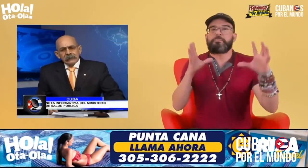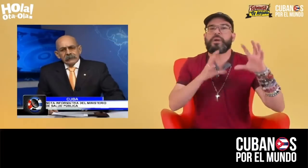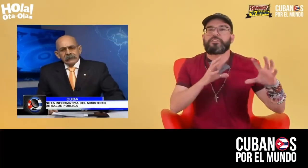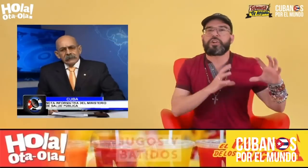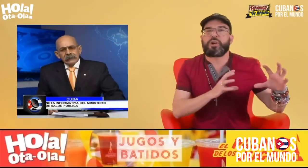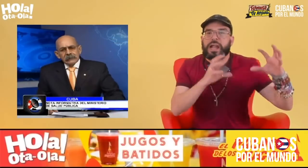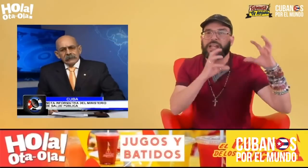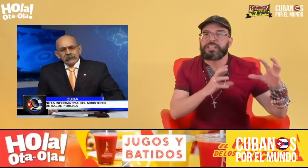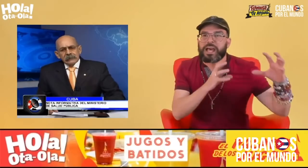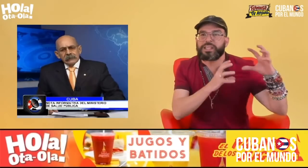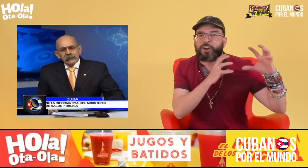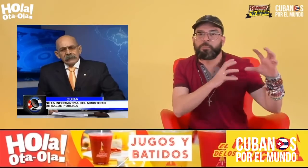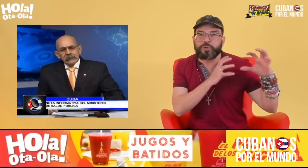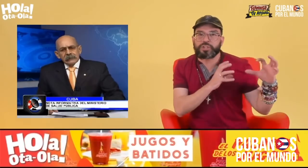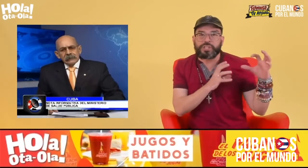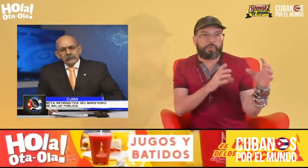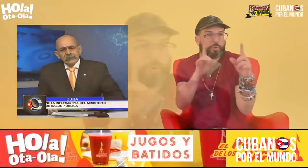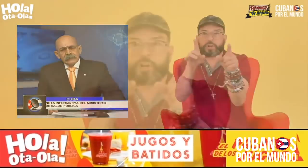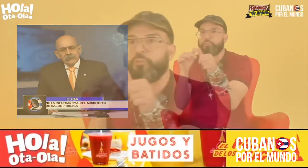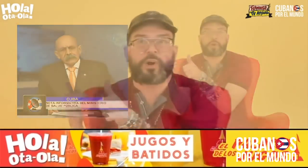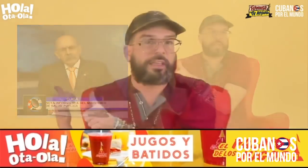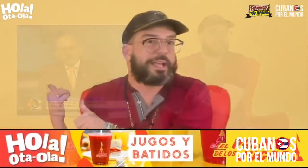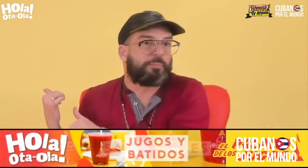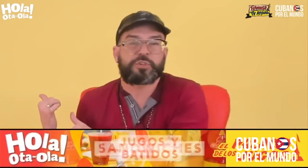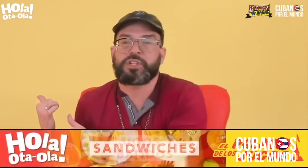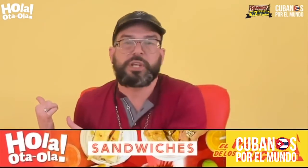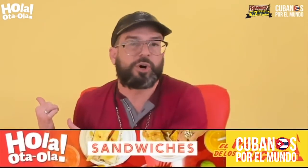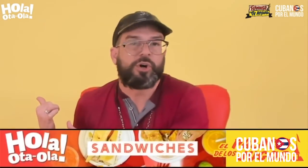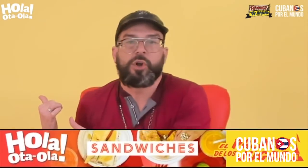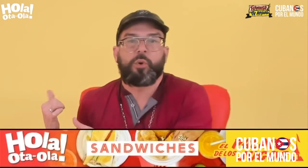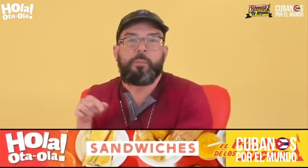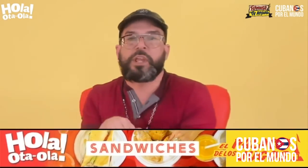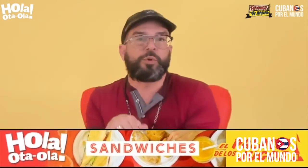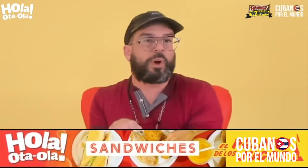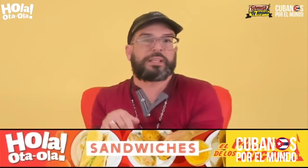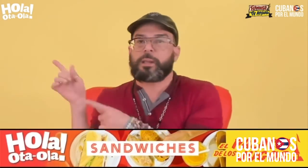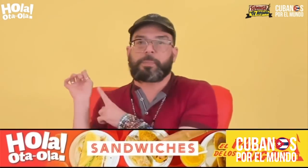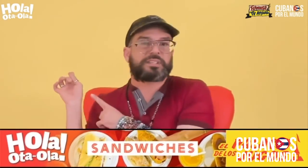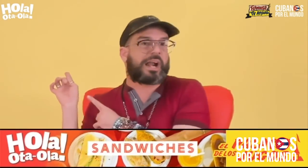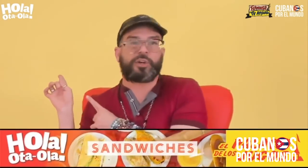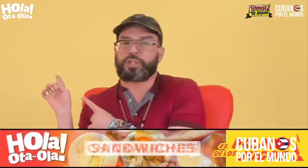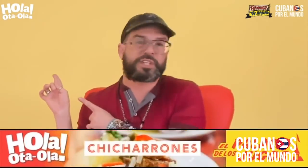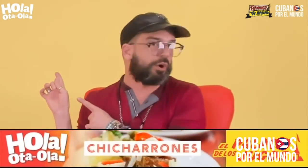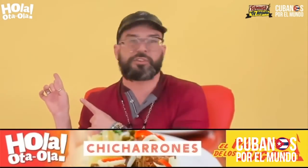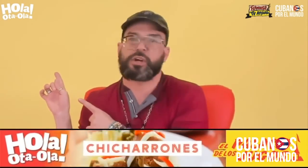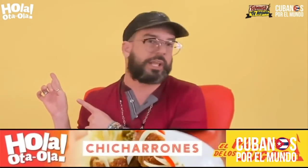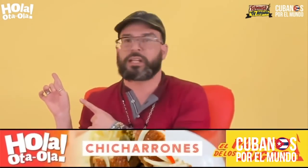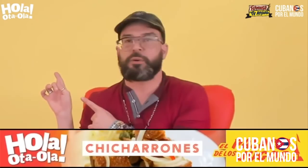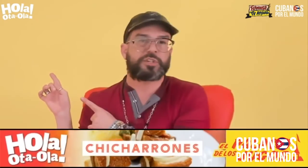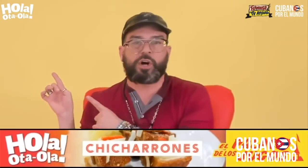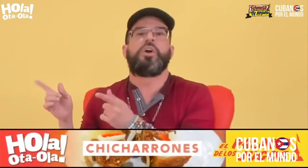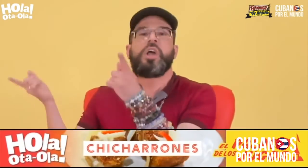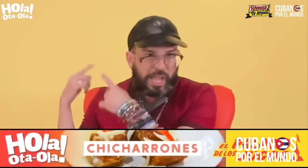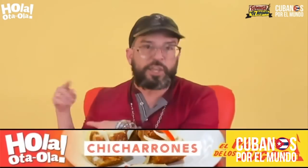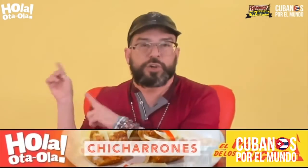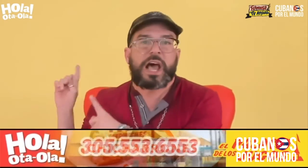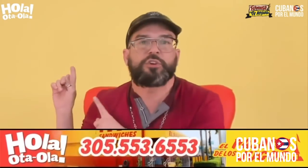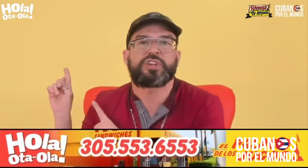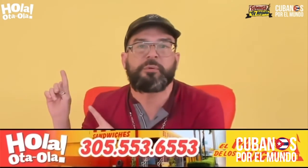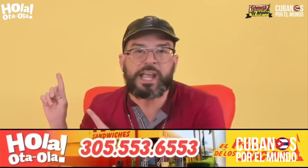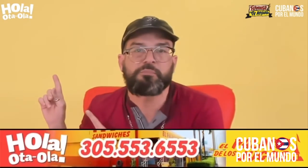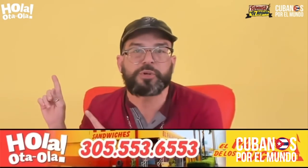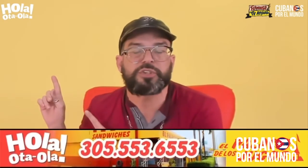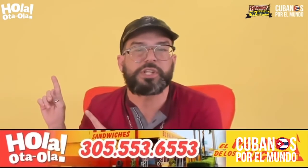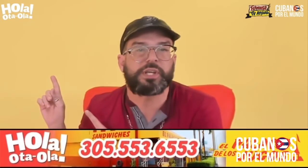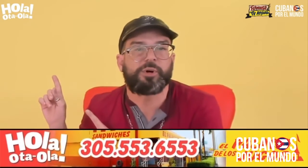tiene 3 personas que ya dieron positivo, porque no fue que dieron positivo un minuto antes de empezar el Noticiero Nacional de la Televisión, ellos ya